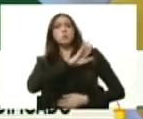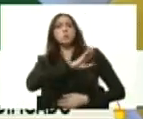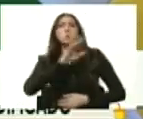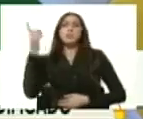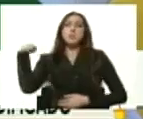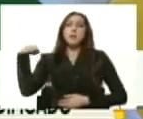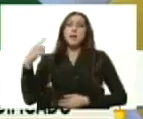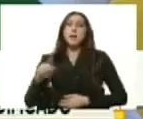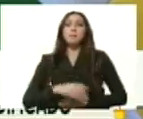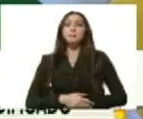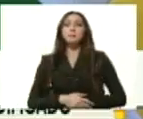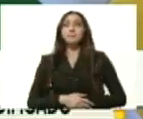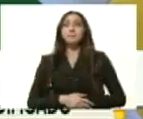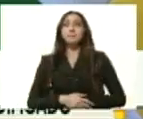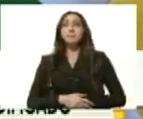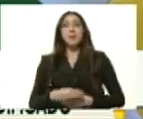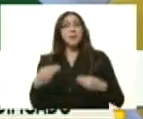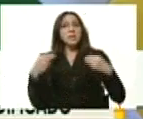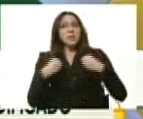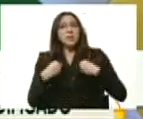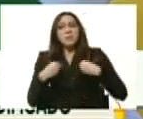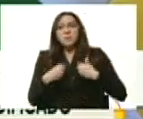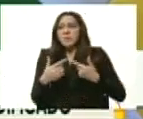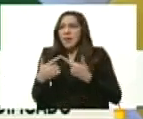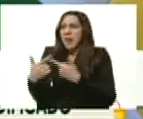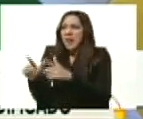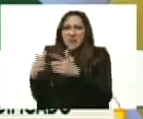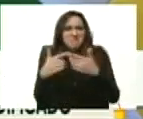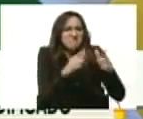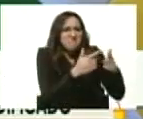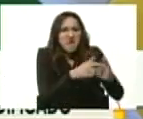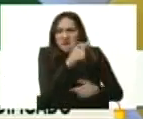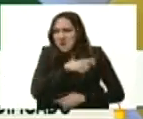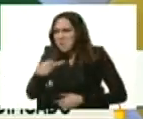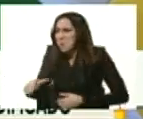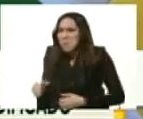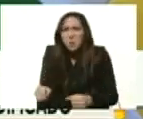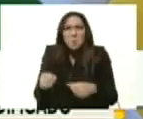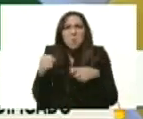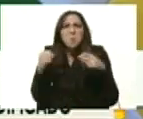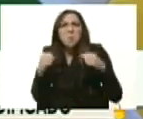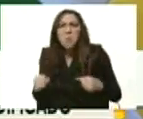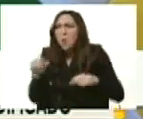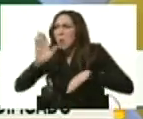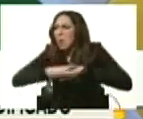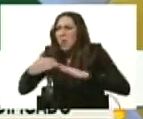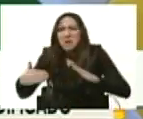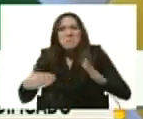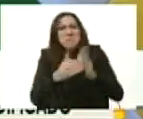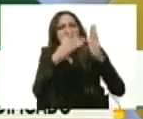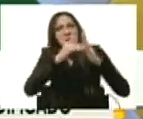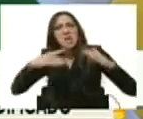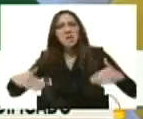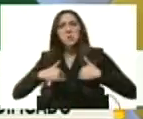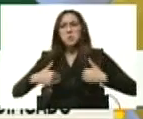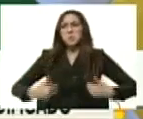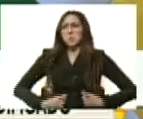como una resignación a vivir en impunidad constante con relación a las grandes violaciones de derechos